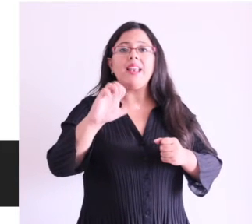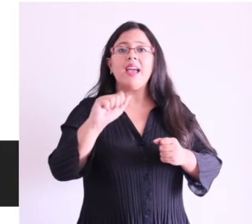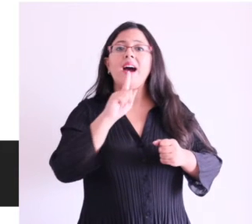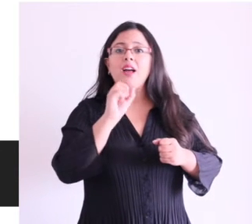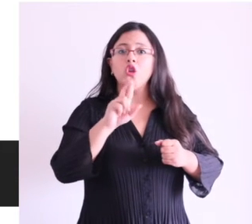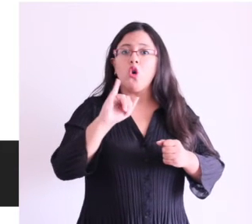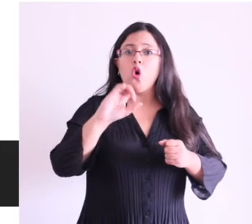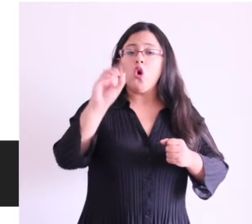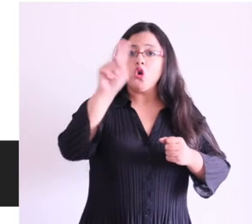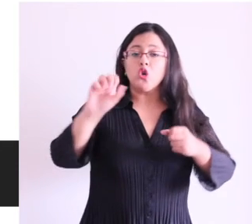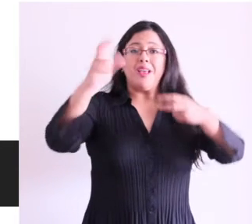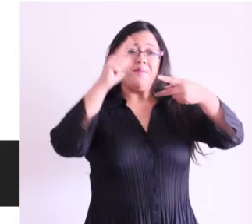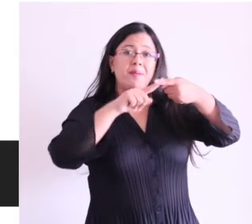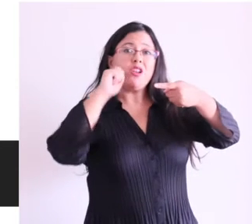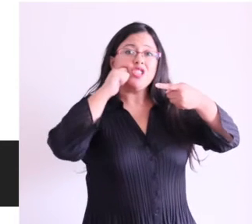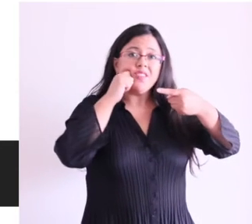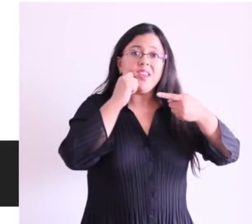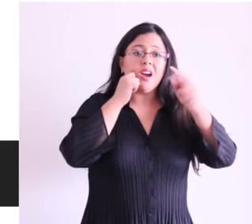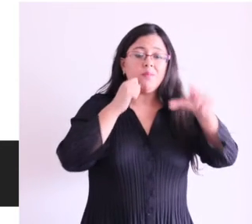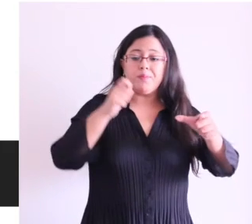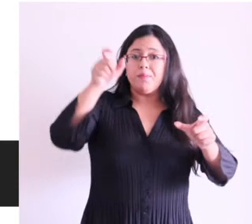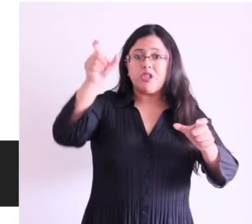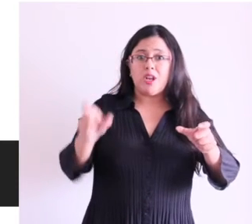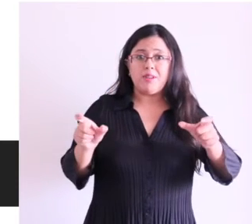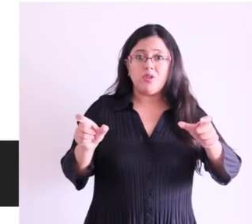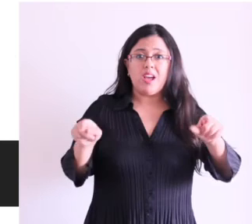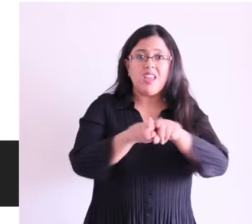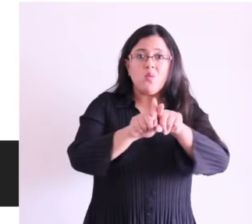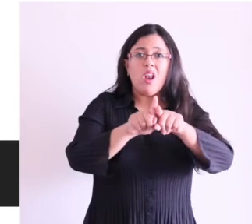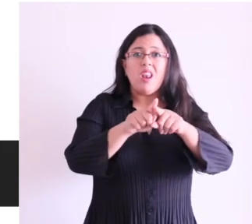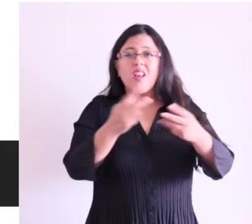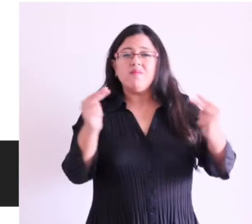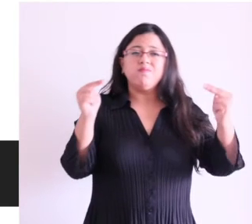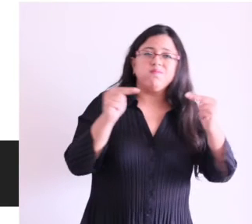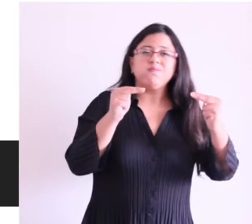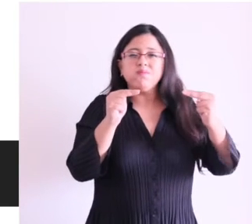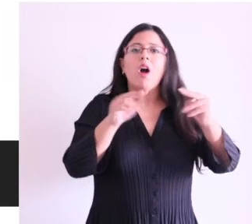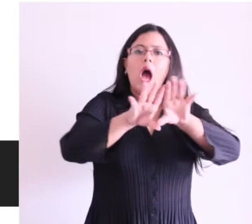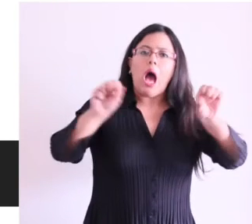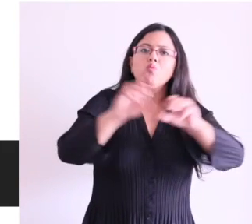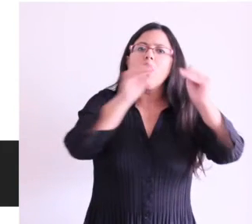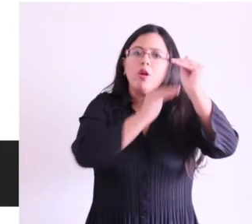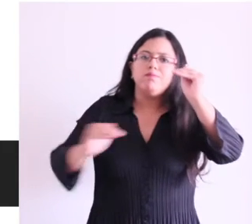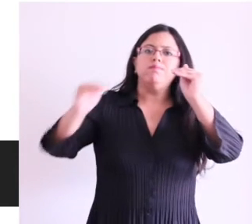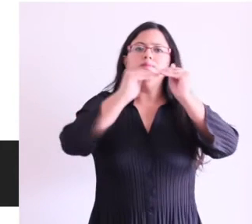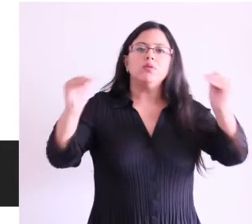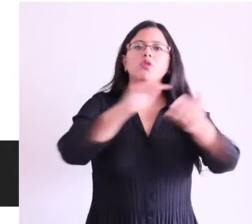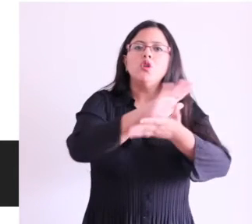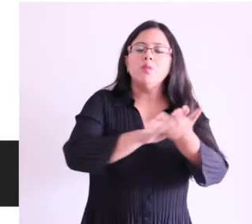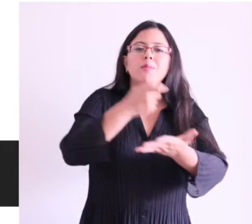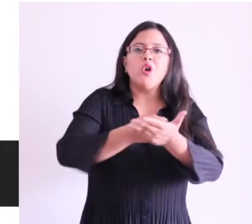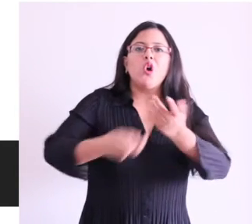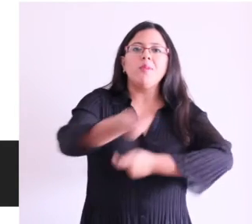conmutativos, esto quiere decir que ambas partes se obligan a dar, hacer o no hacer alguna cosa que se mira como equivalente. El ejemplo es